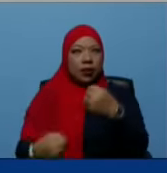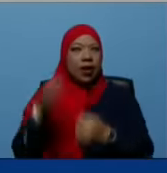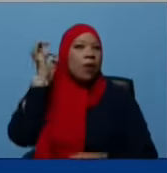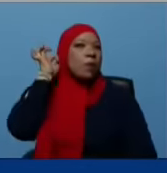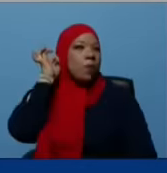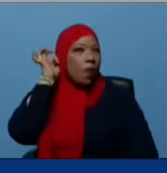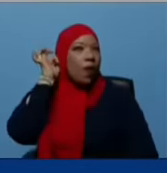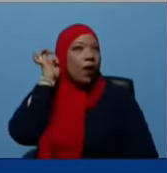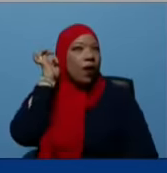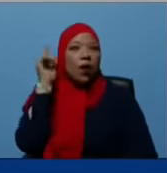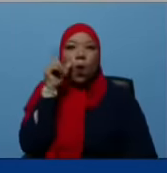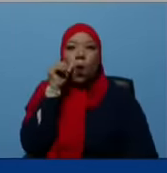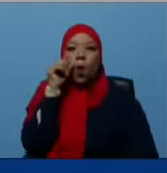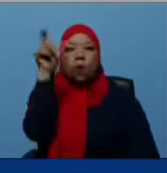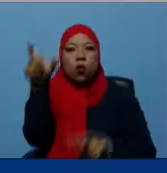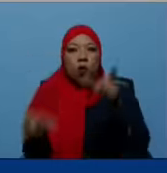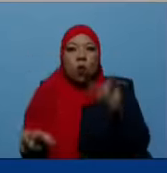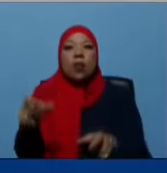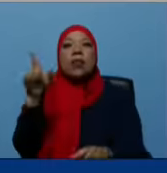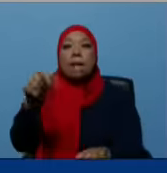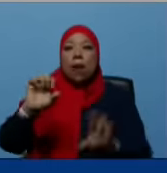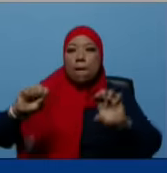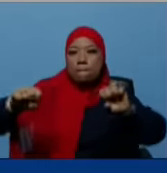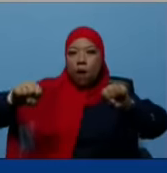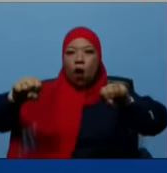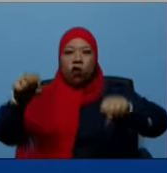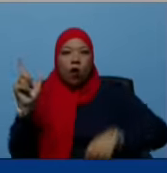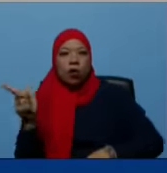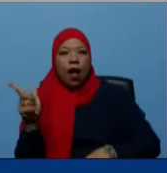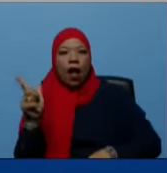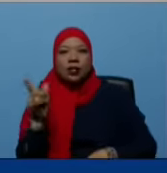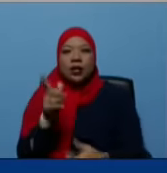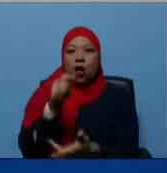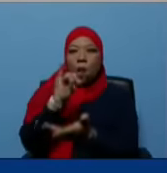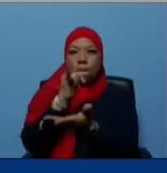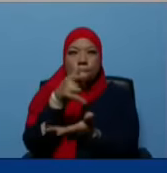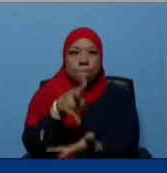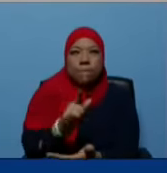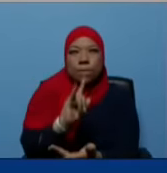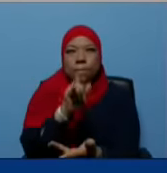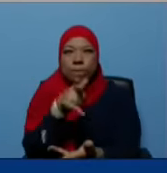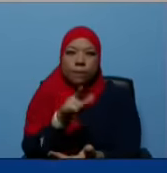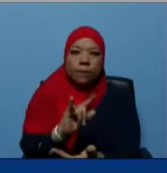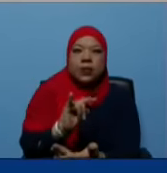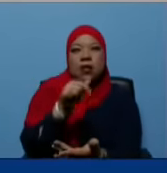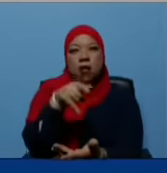transportistas, a los mototaxis en todo el país que estuvieron activados.